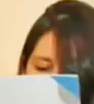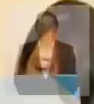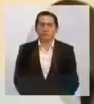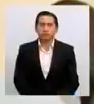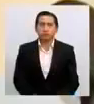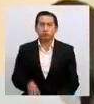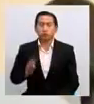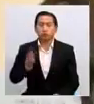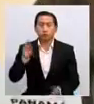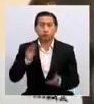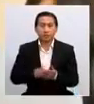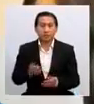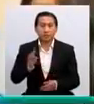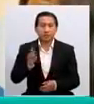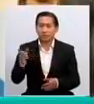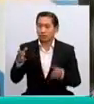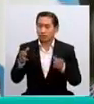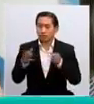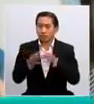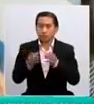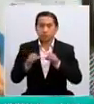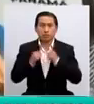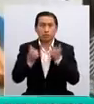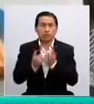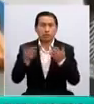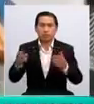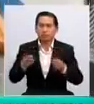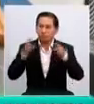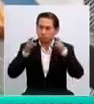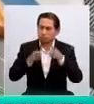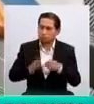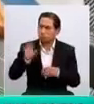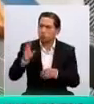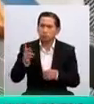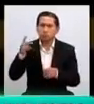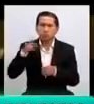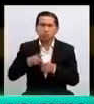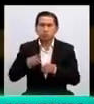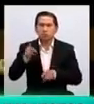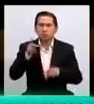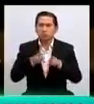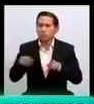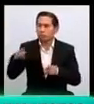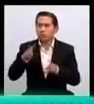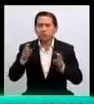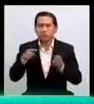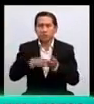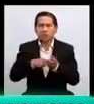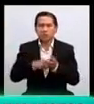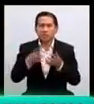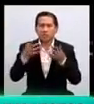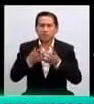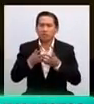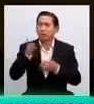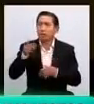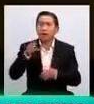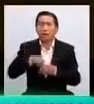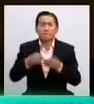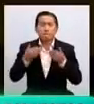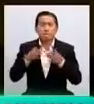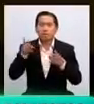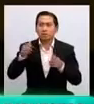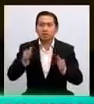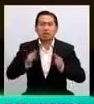En 2017, la Comisión Legislativa en Bolivia investigó la participación de ciudadanos involucrados con empresas en Panamá o